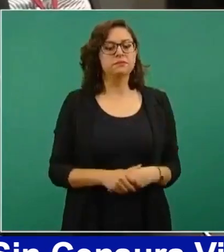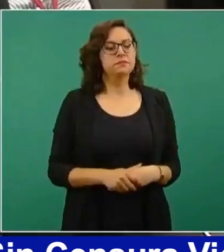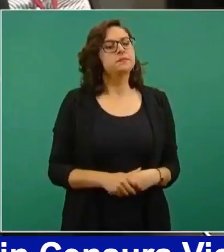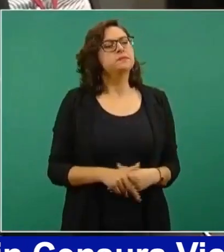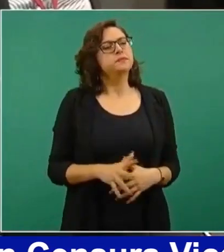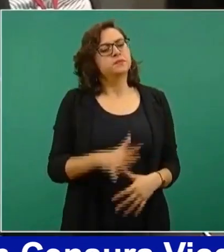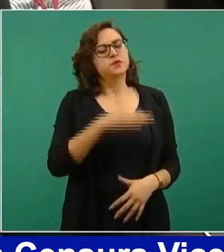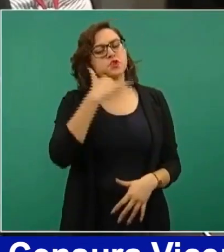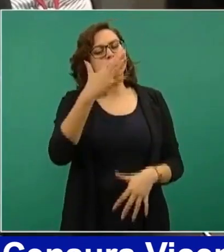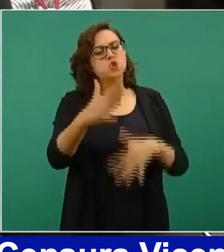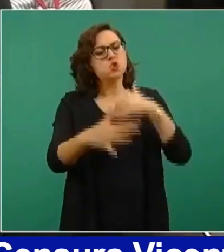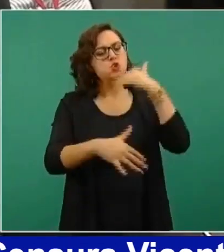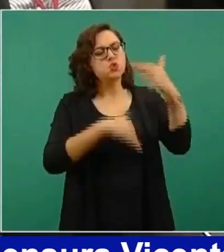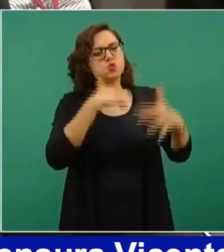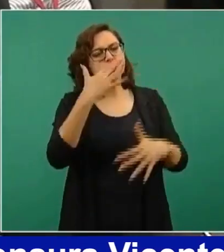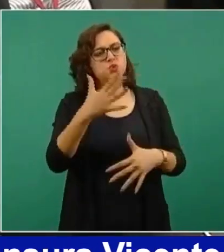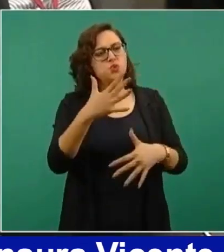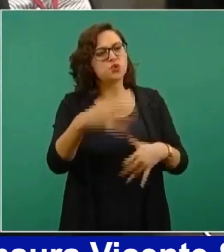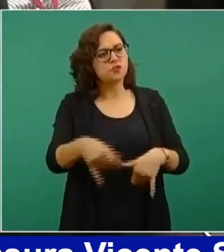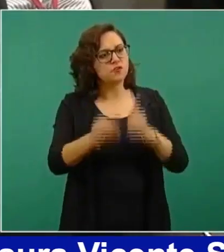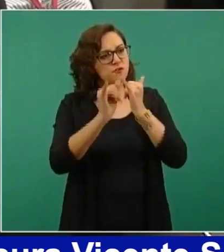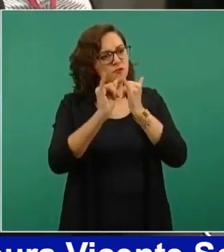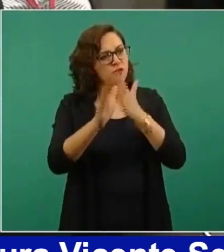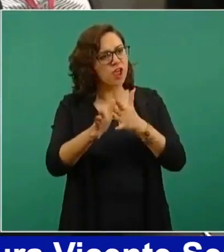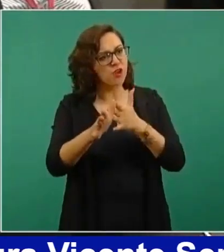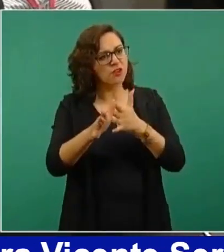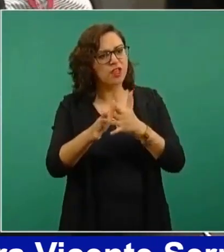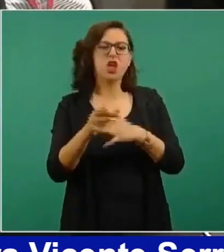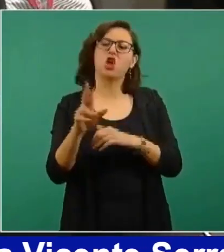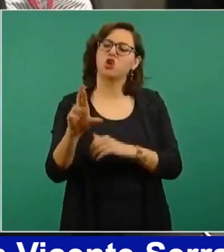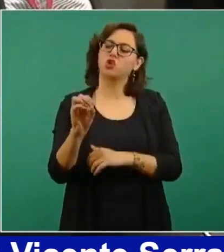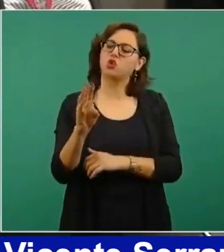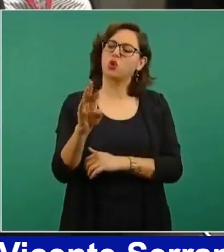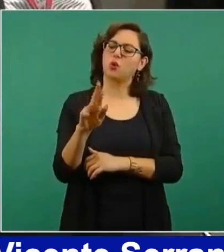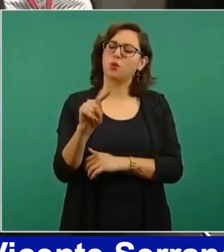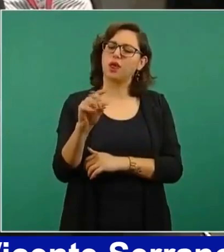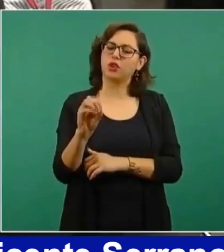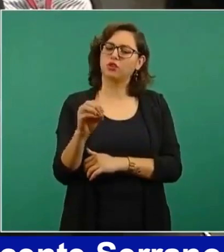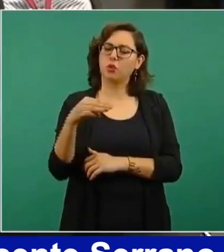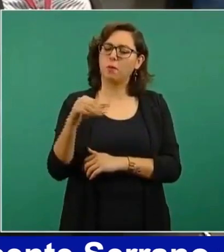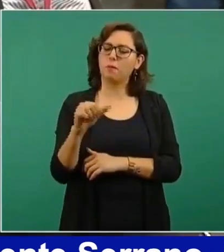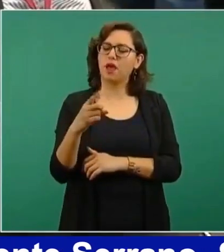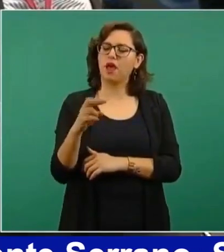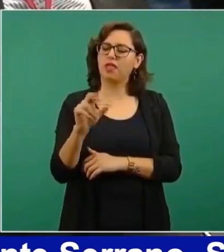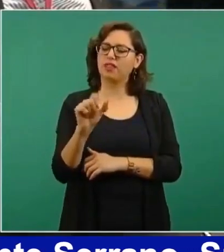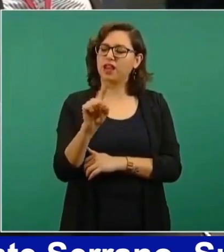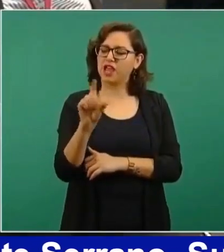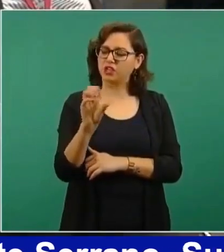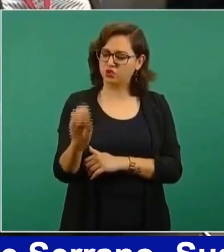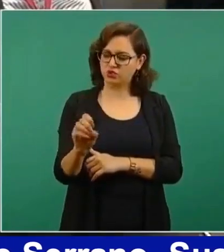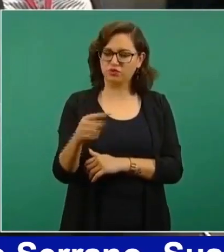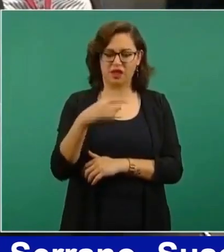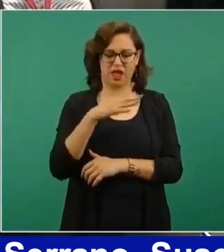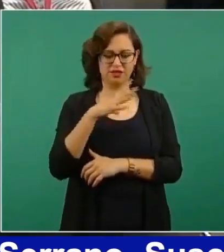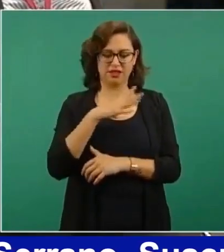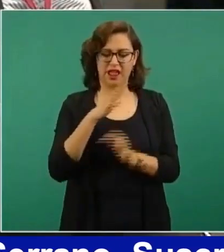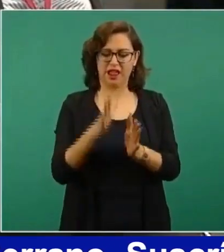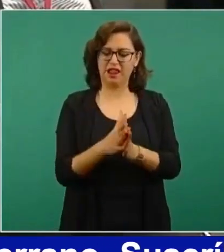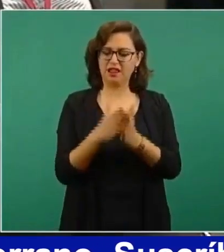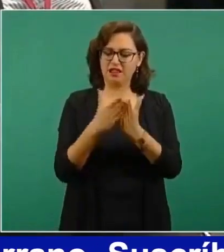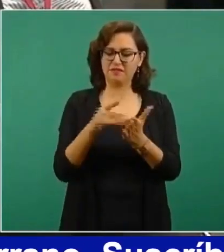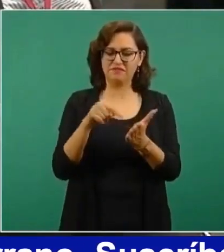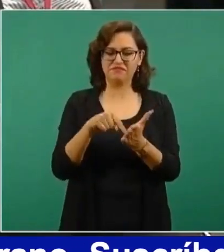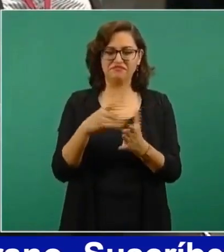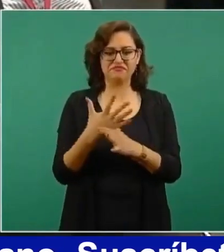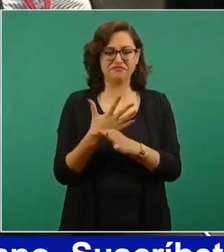hablando de Roberto Madrazo, por cierto, aquí traigo su libro en el que en una parte dice,